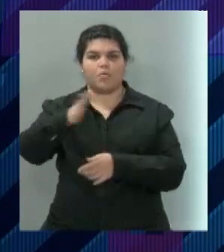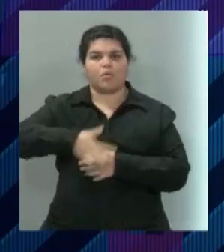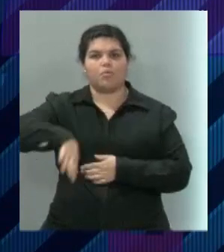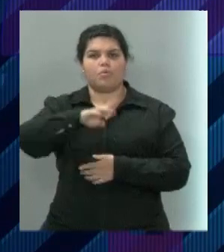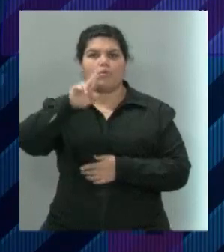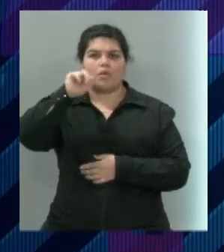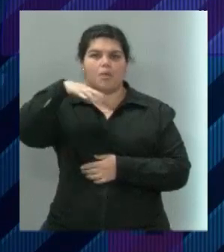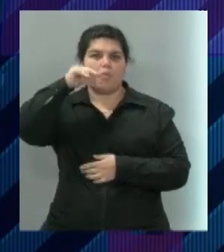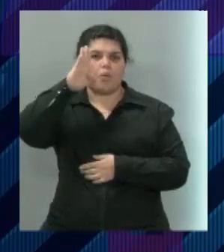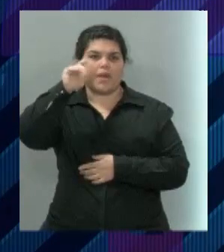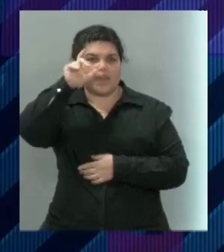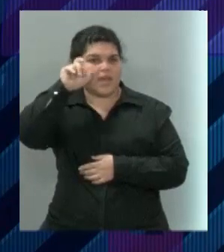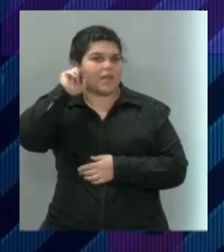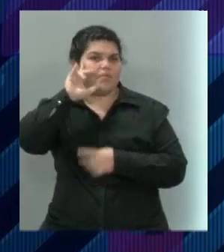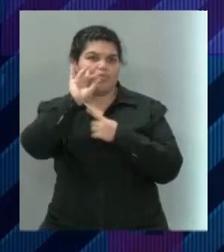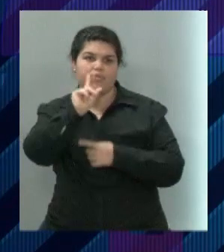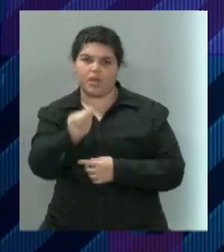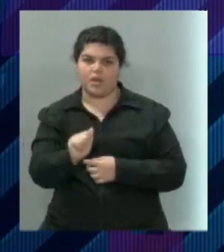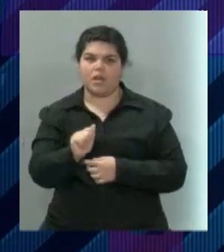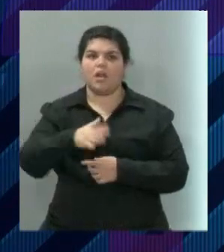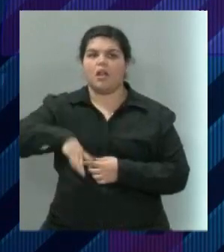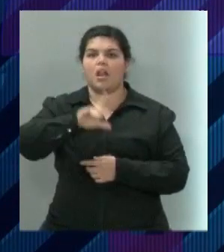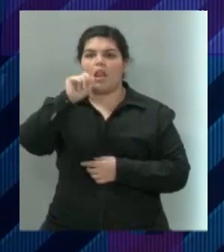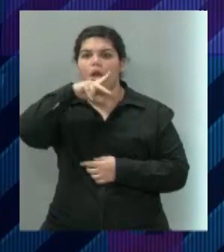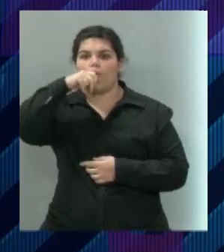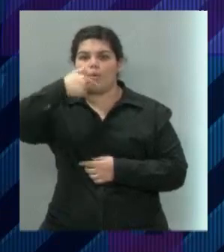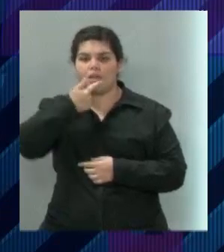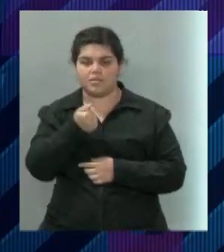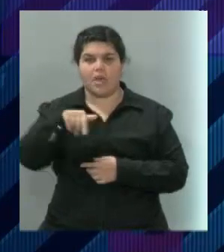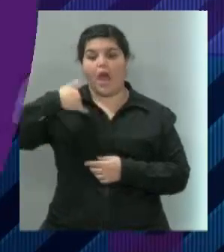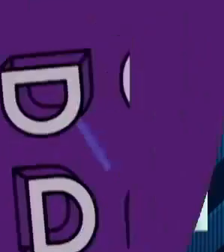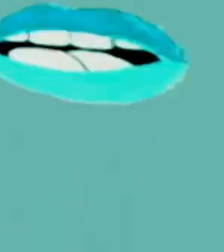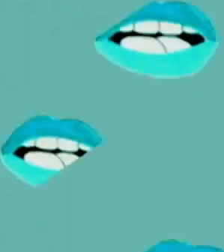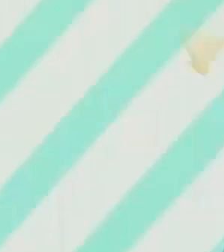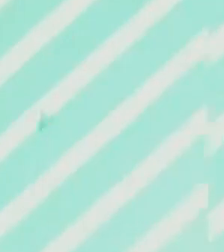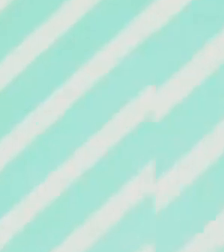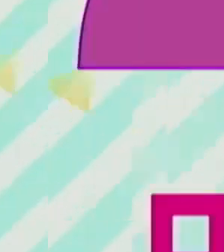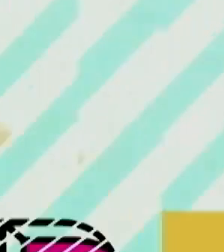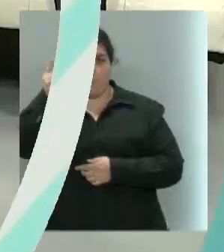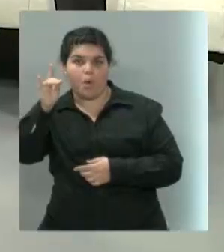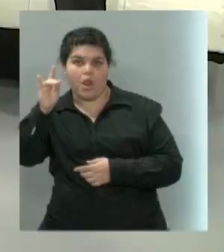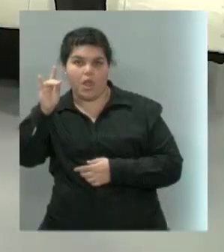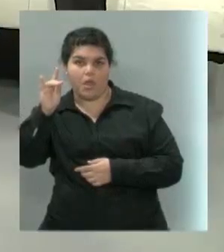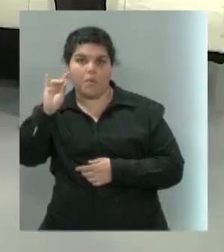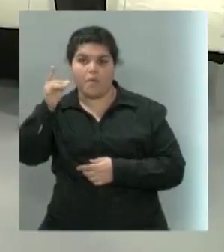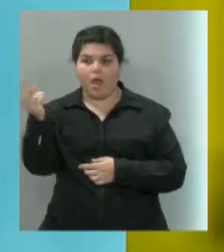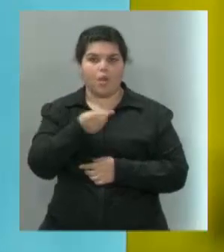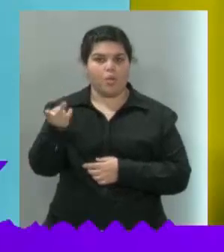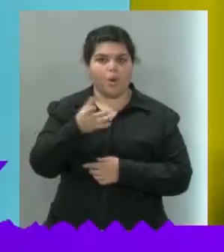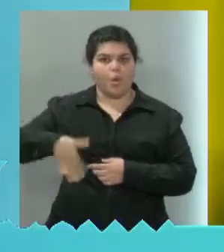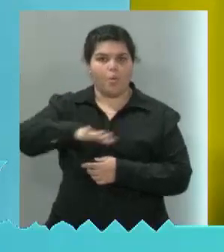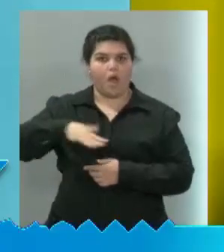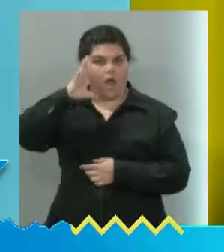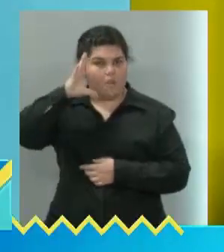Laguna, por lo que su memoria es honrada en Argentina y Bolivia. De alguna forma también retomar el papel de Juana Azurduy como una de